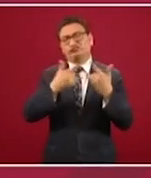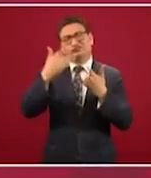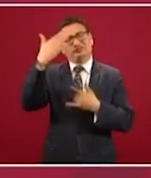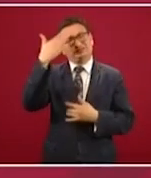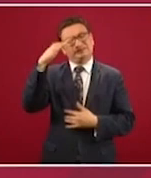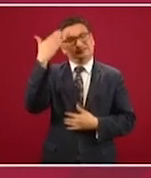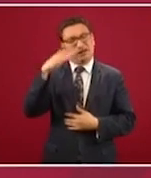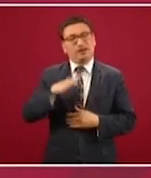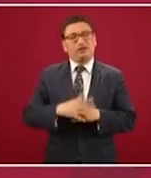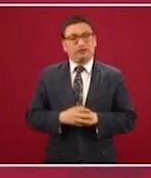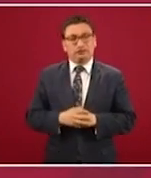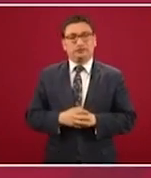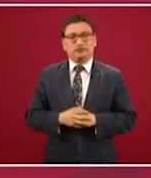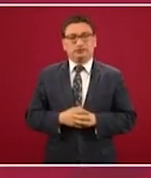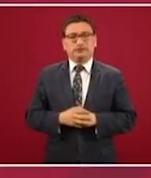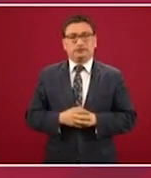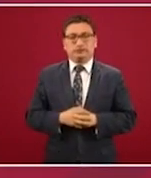gran